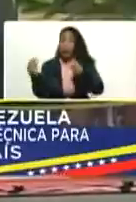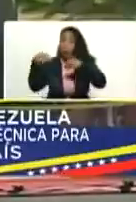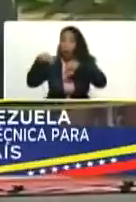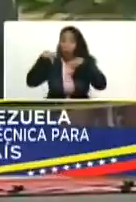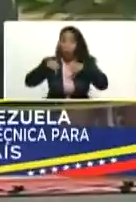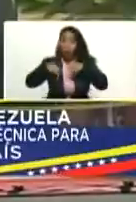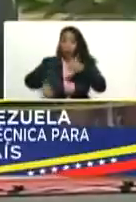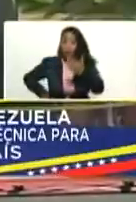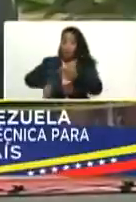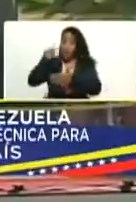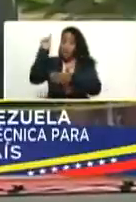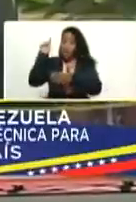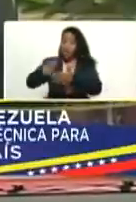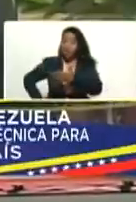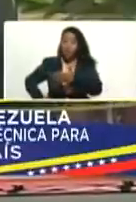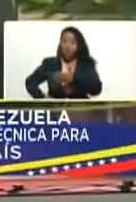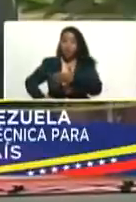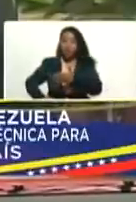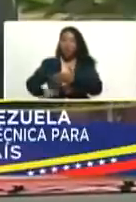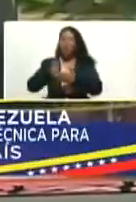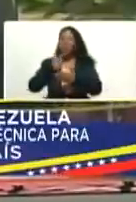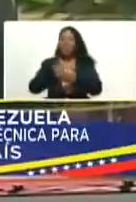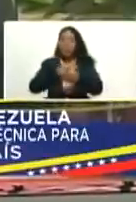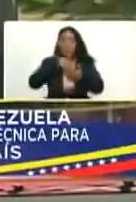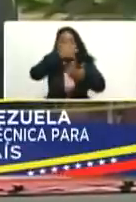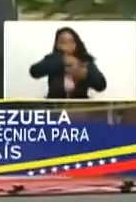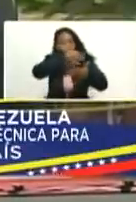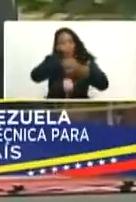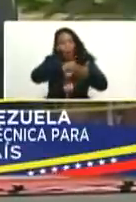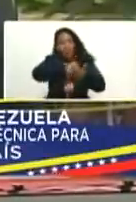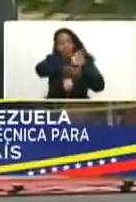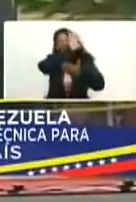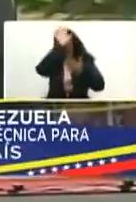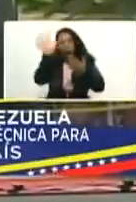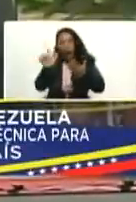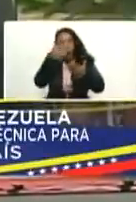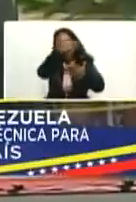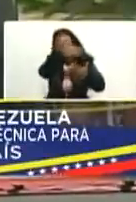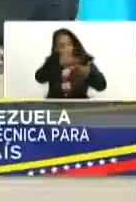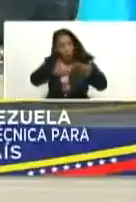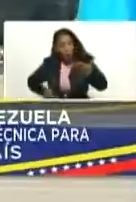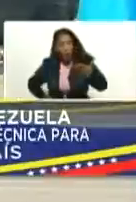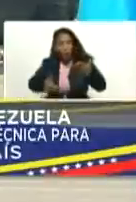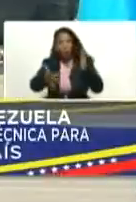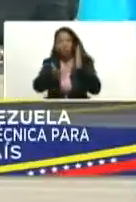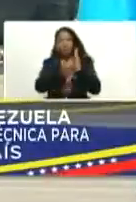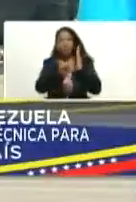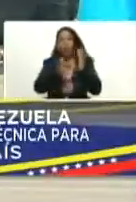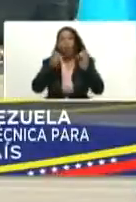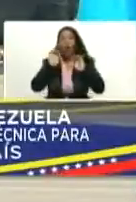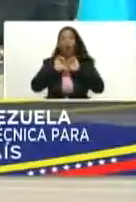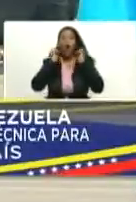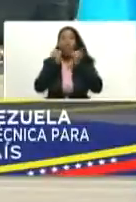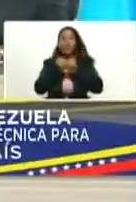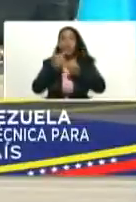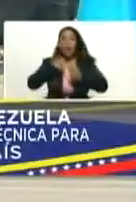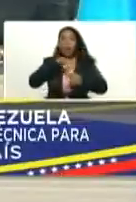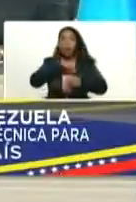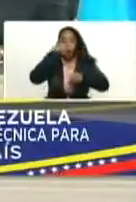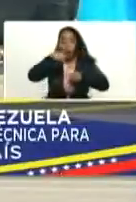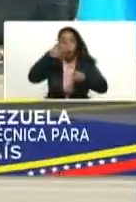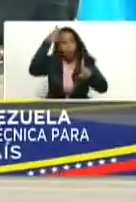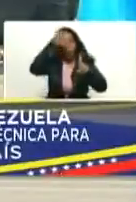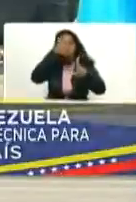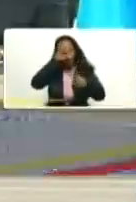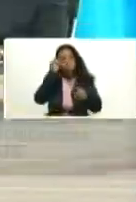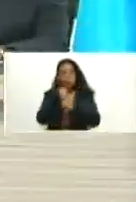de firmar detalla la asistencia técnica y la asesoría que nuestra oficina va a dar, la gente maravillosa,